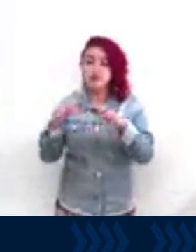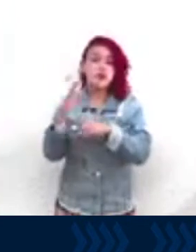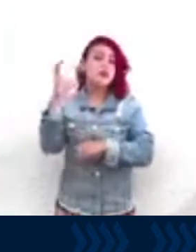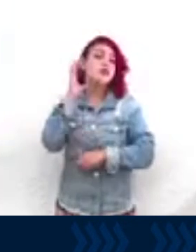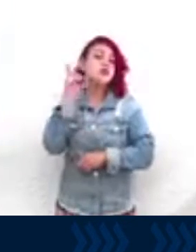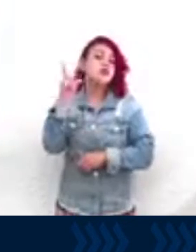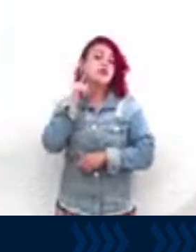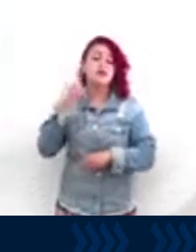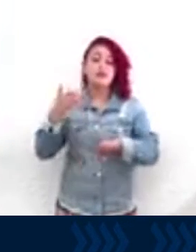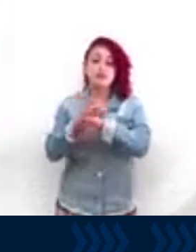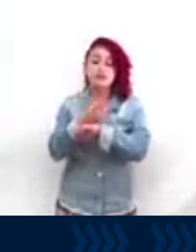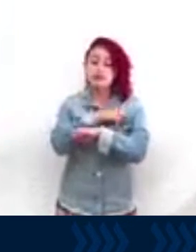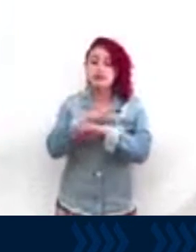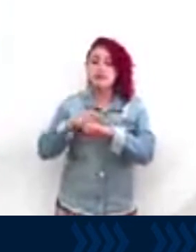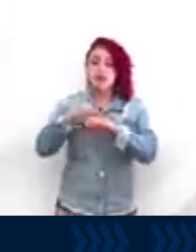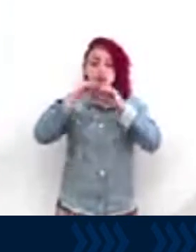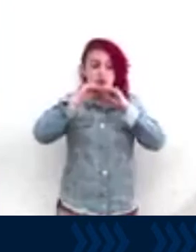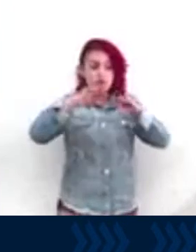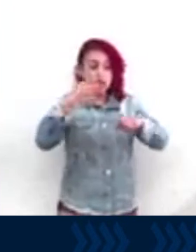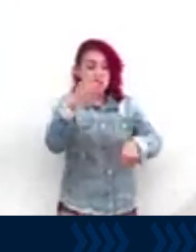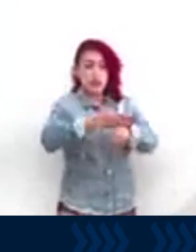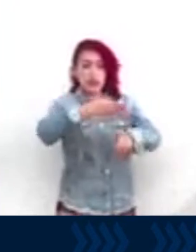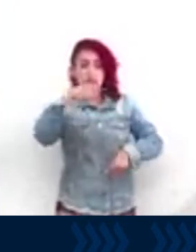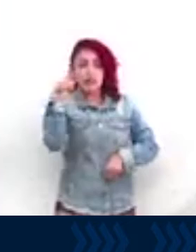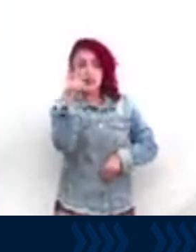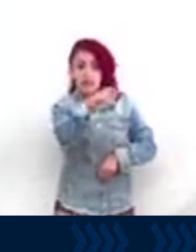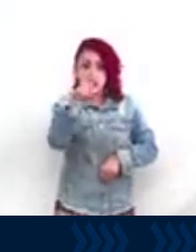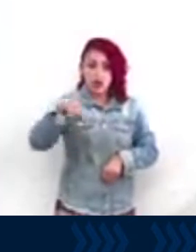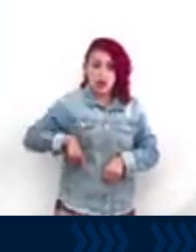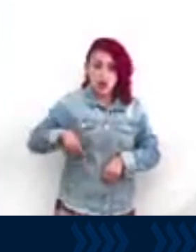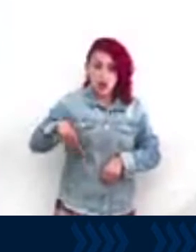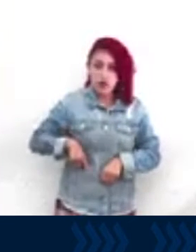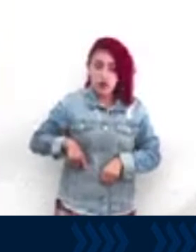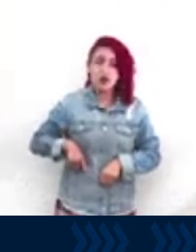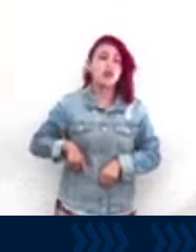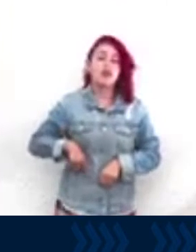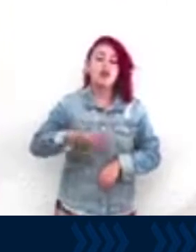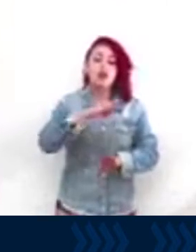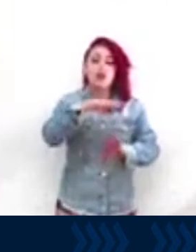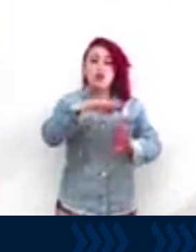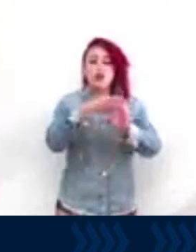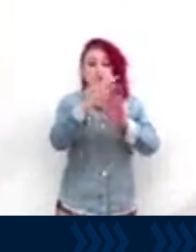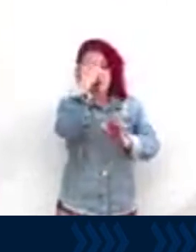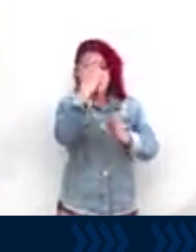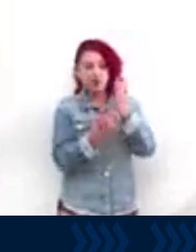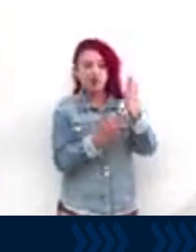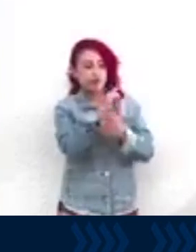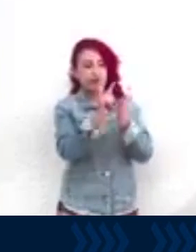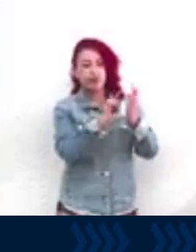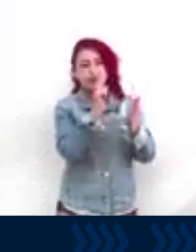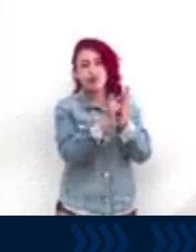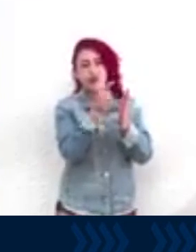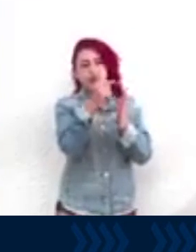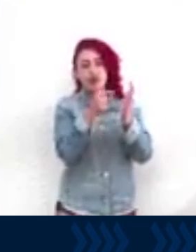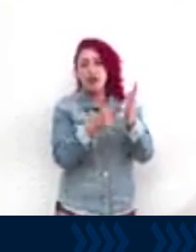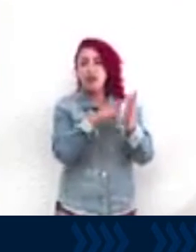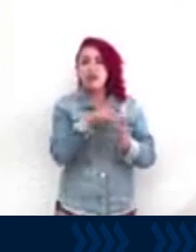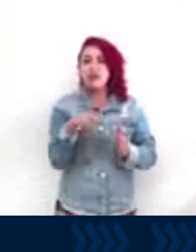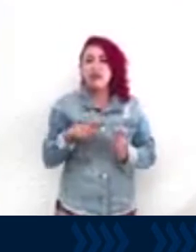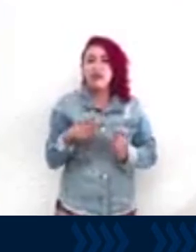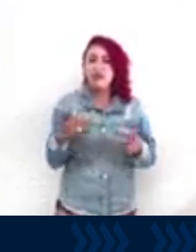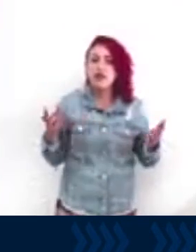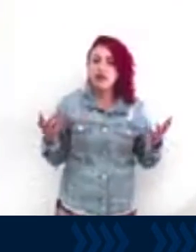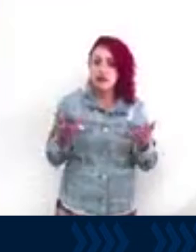Congreso de Michoacán donde le dicta que tiene que emitir una sanción para el gobernador por la violación a las leyes que hizo, lo tiene que